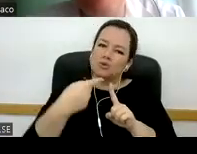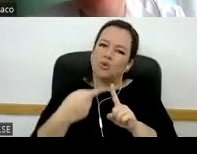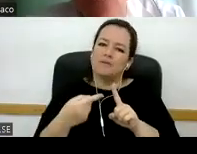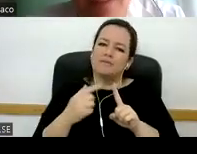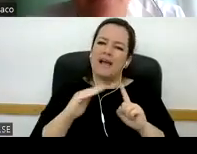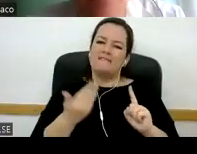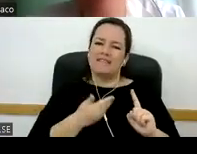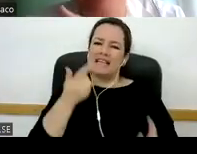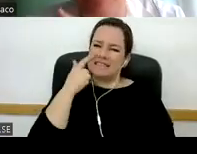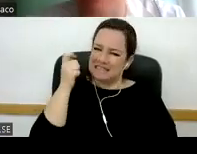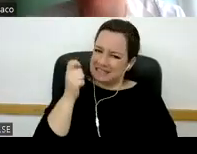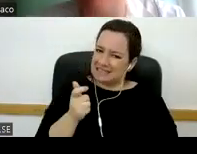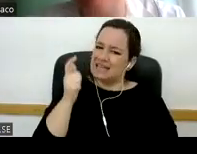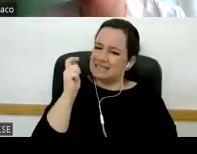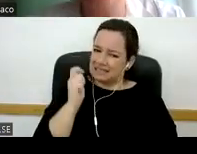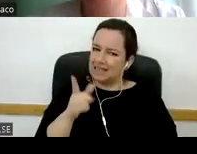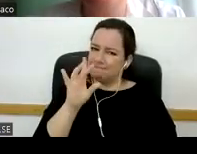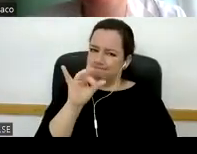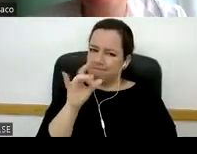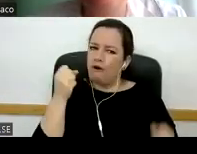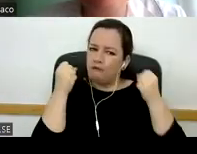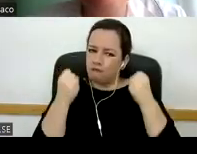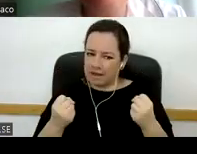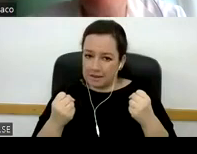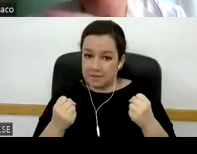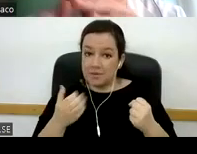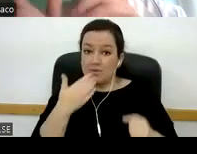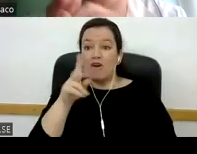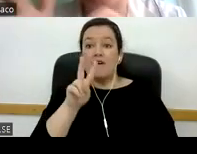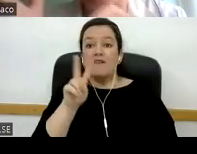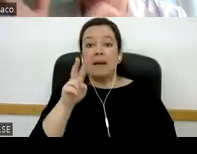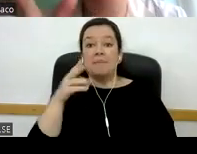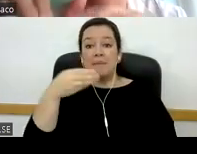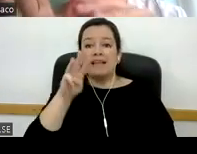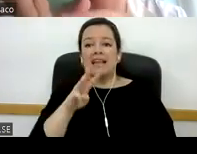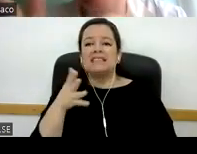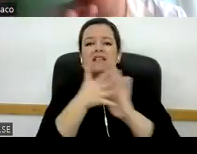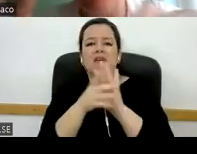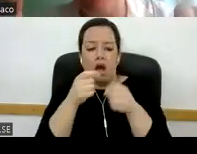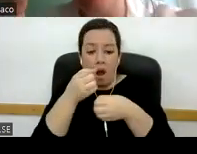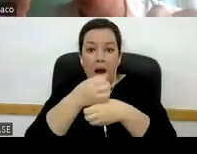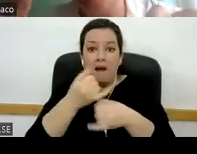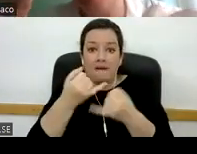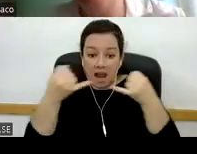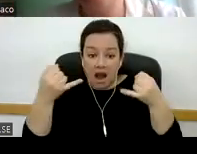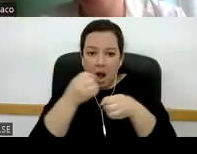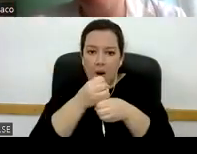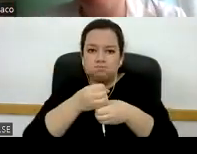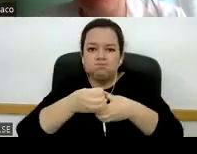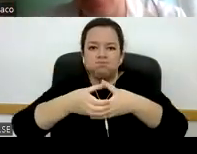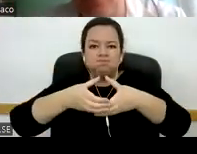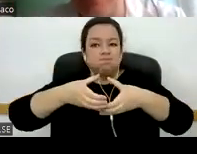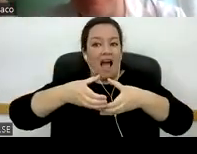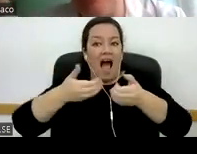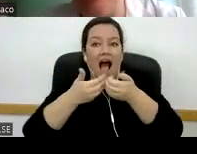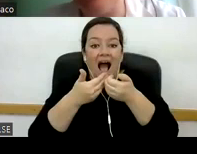bastante frecuentes y bastante intensos. Con la niacina lo que hacemos es dilatar, tiene un efecto importante vasodilatador arterial, de manera que